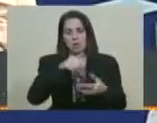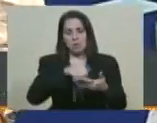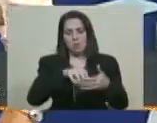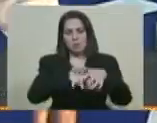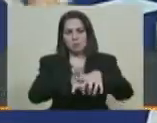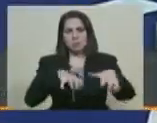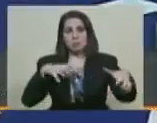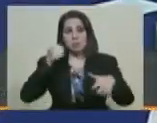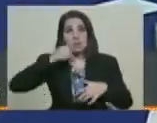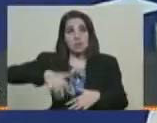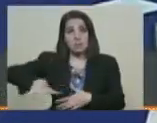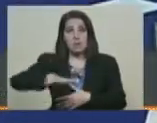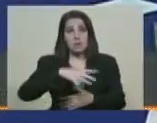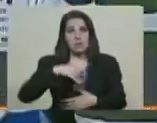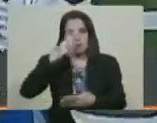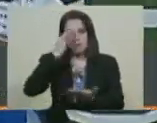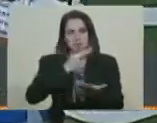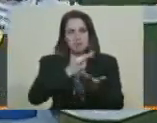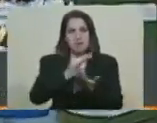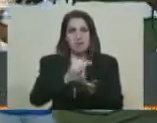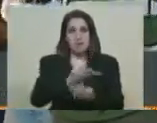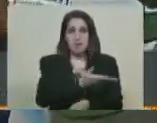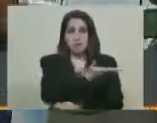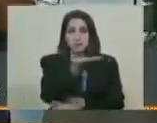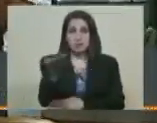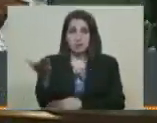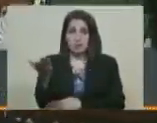de sencillo. Tengo fe en el pueblo.